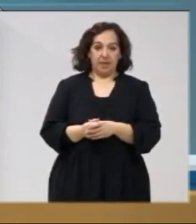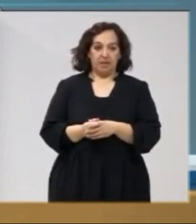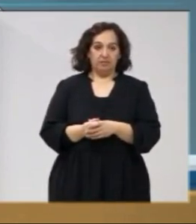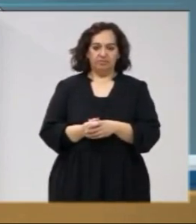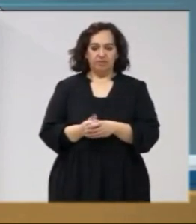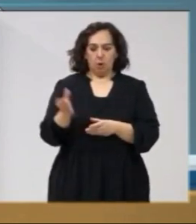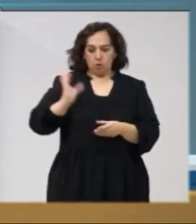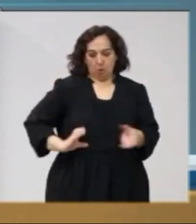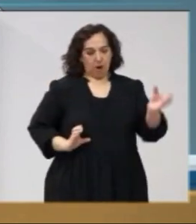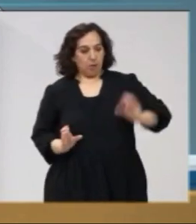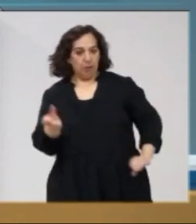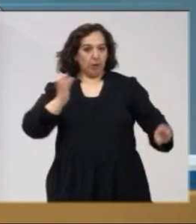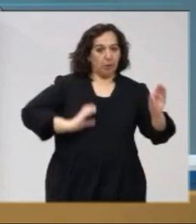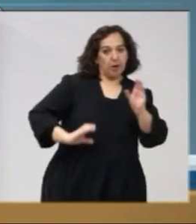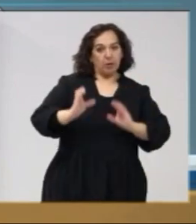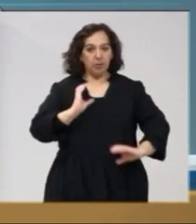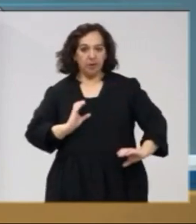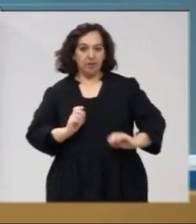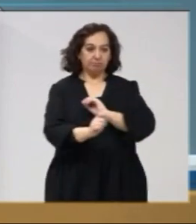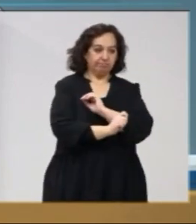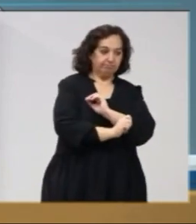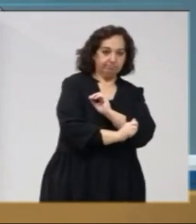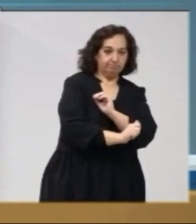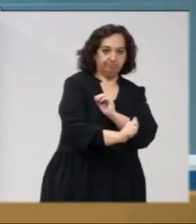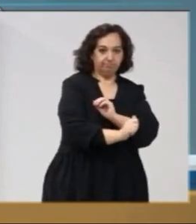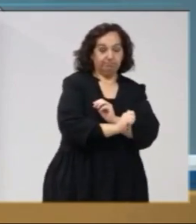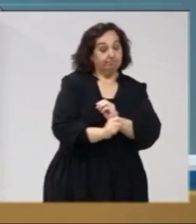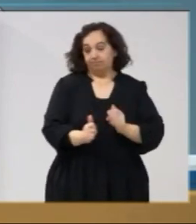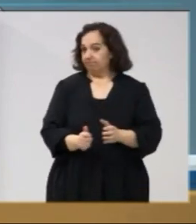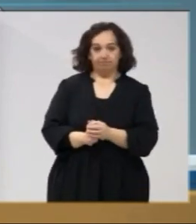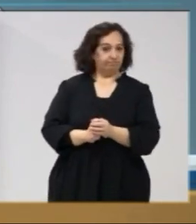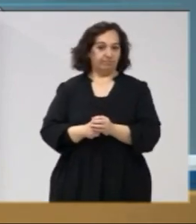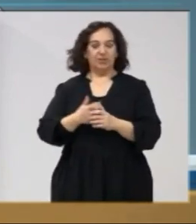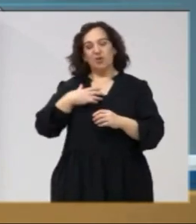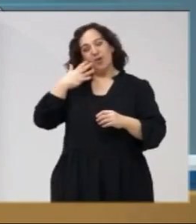de cobrar y cobrar y cobrar? Yo creo que tenemos que ser un poco